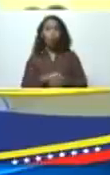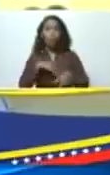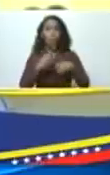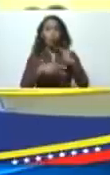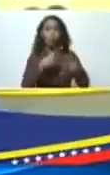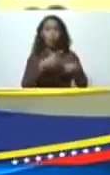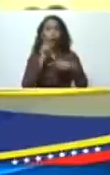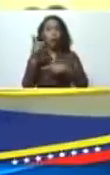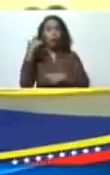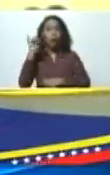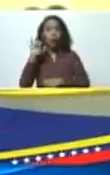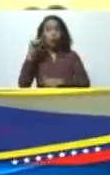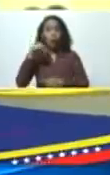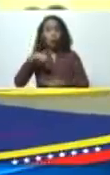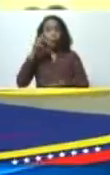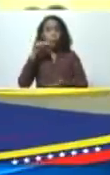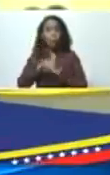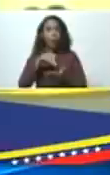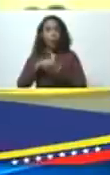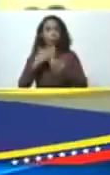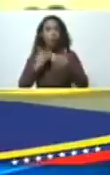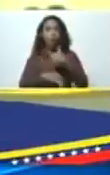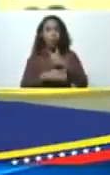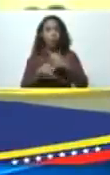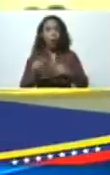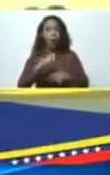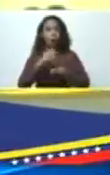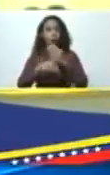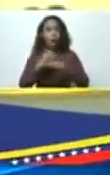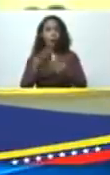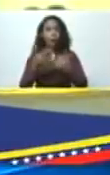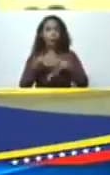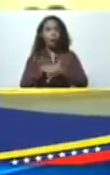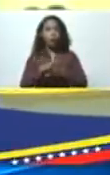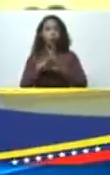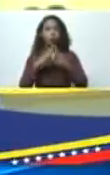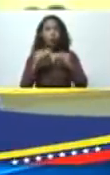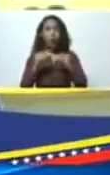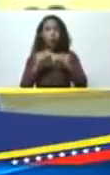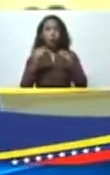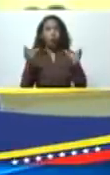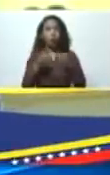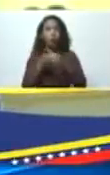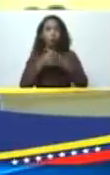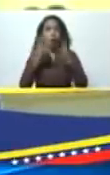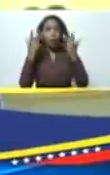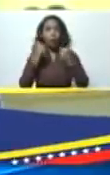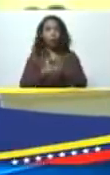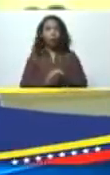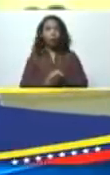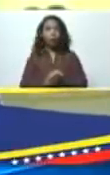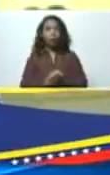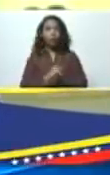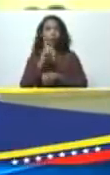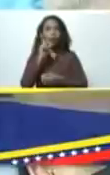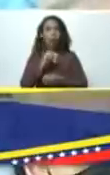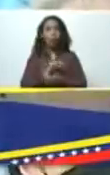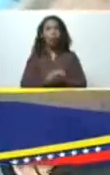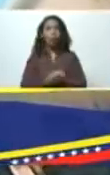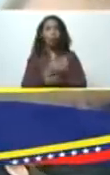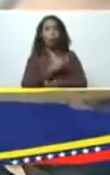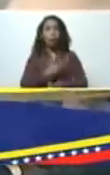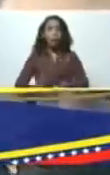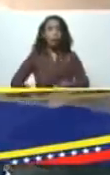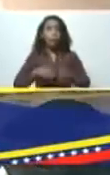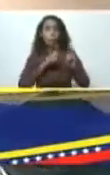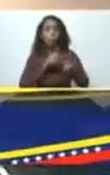producción que ellos tienen en Miranda. Eso lo vamos a asumir, lo vamos a incorporar, todo el rebaño, y también, presidente, un programa